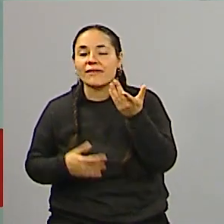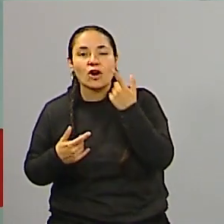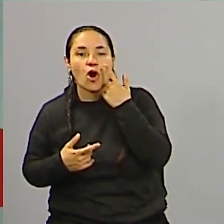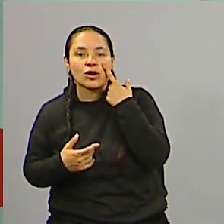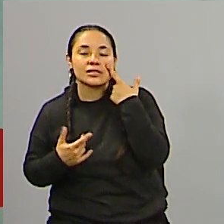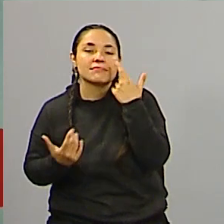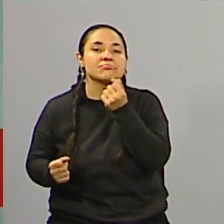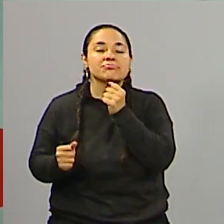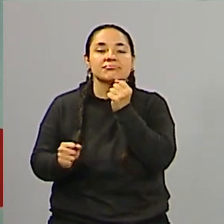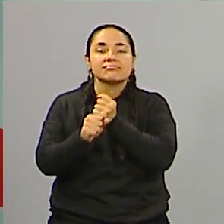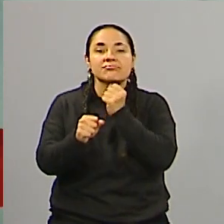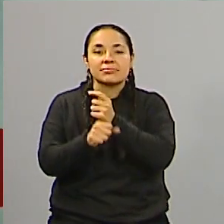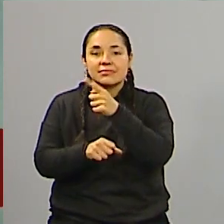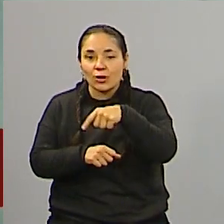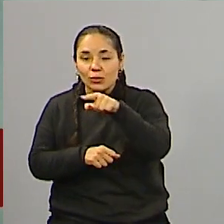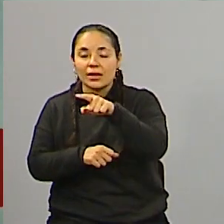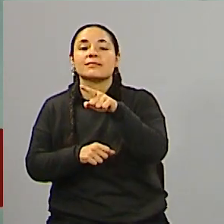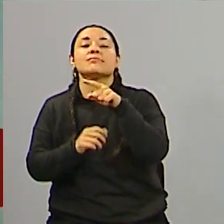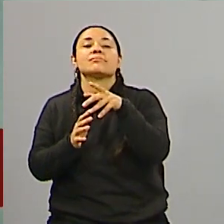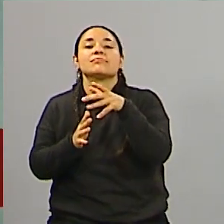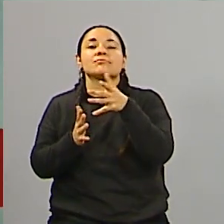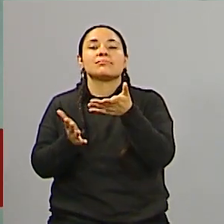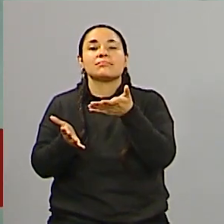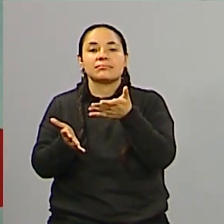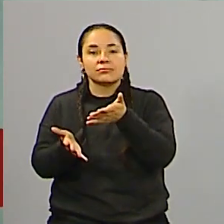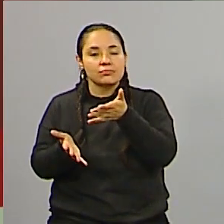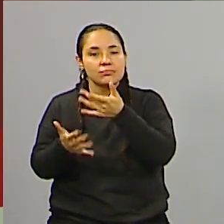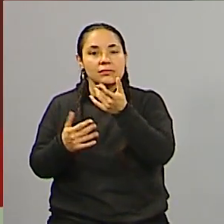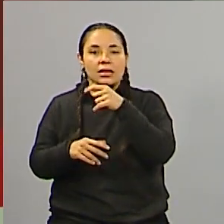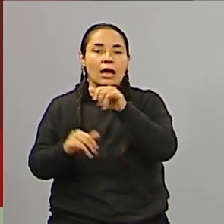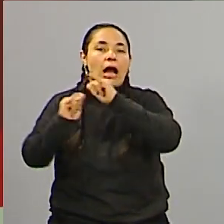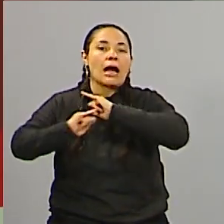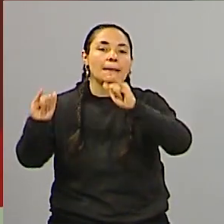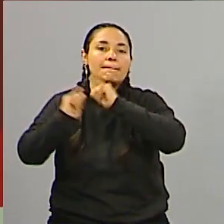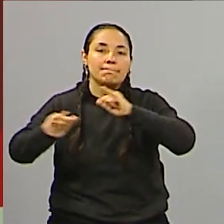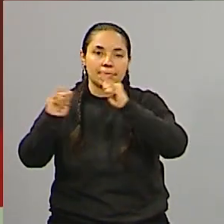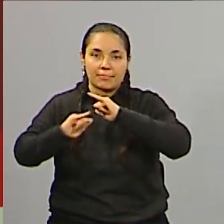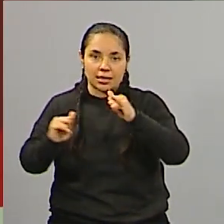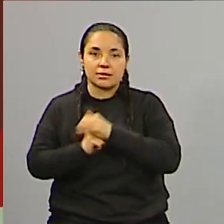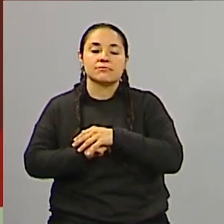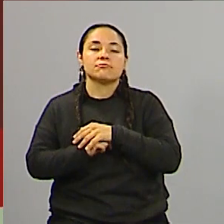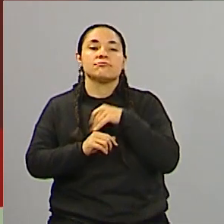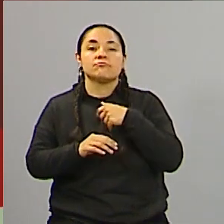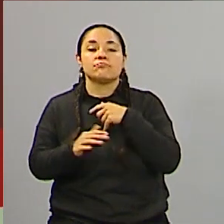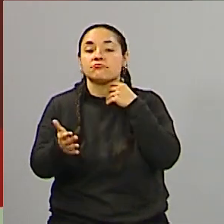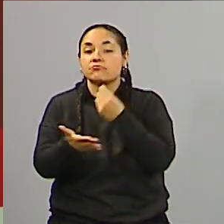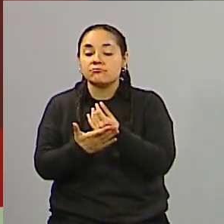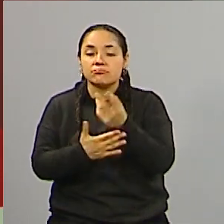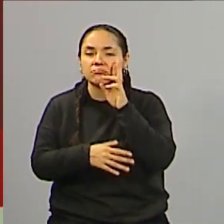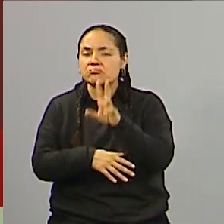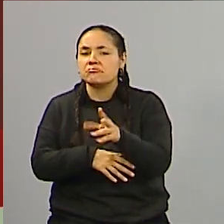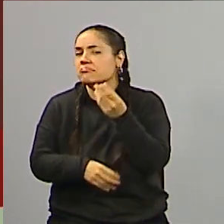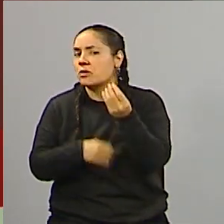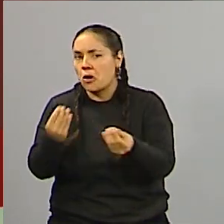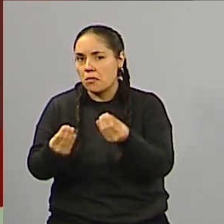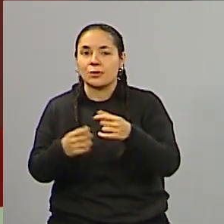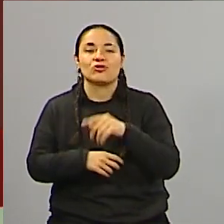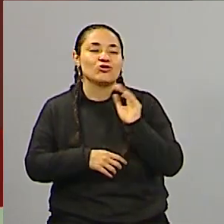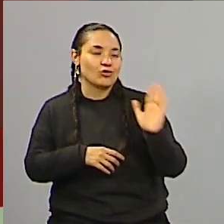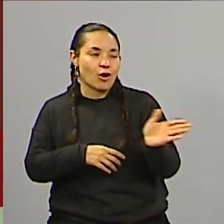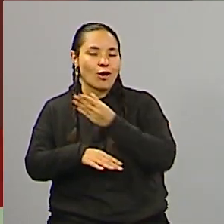la audiencia del canal. Bueno, con expectativa por saber por ahí cómo viene trabajando, en este caso usted, Carlos,